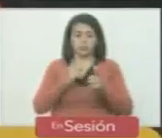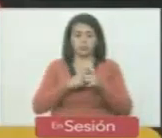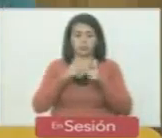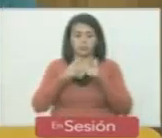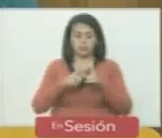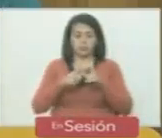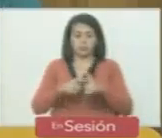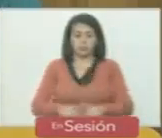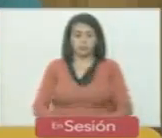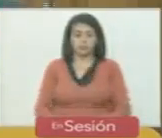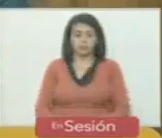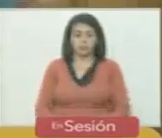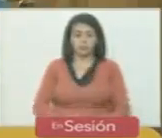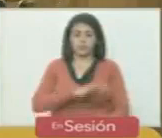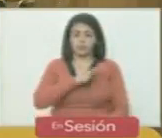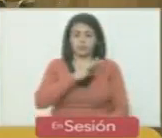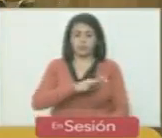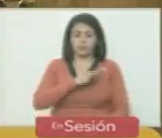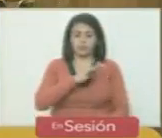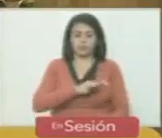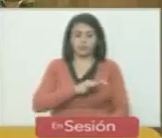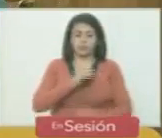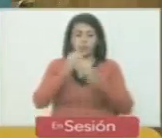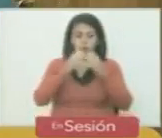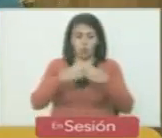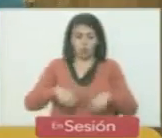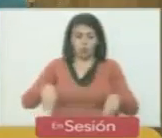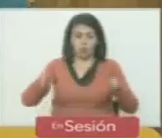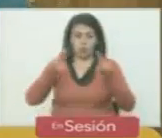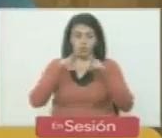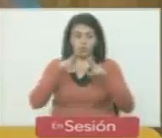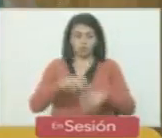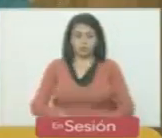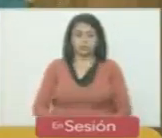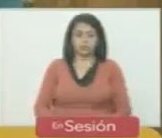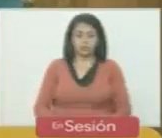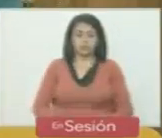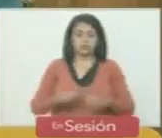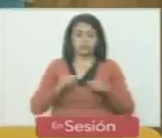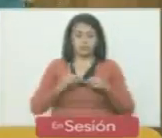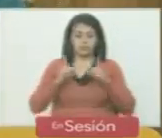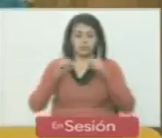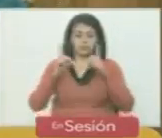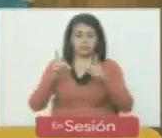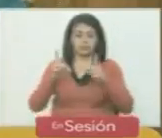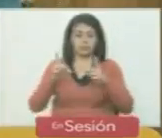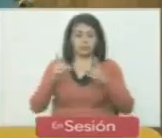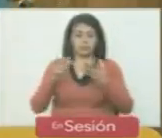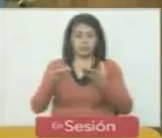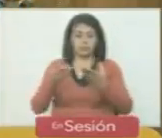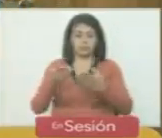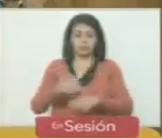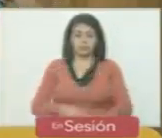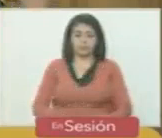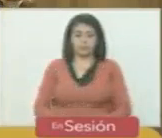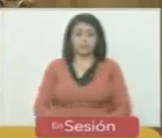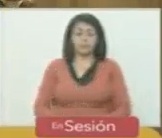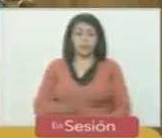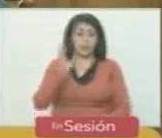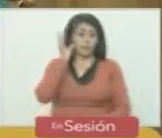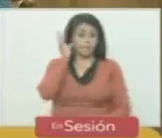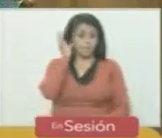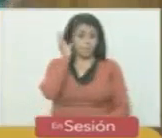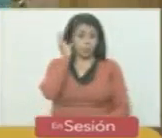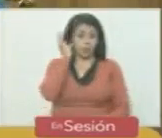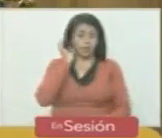Entonces, señores de las Naciones Unidas, si es dedicado a la parte de las